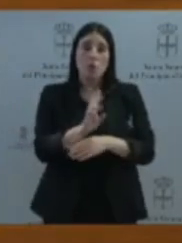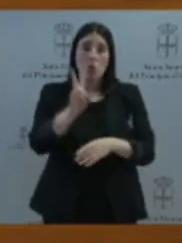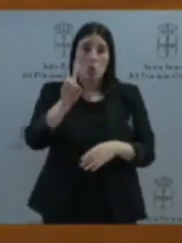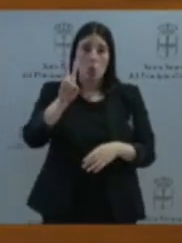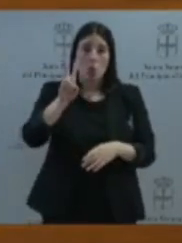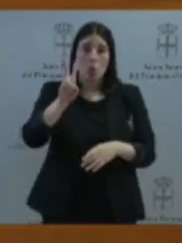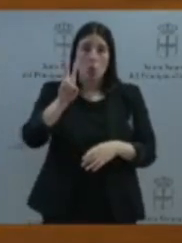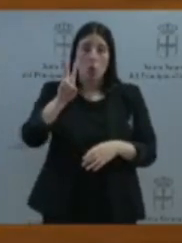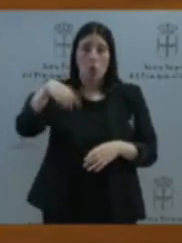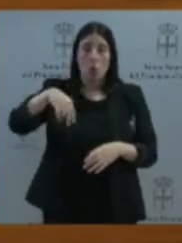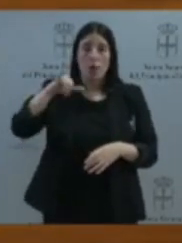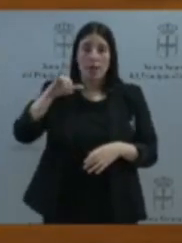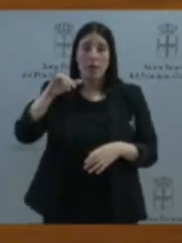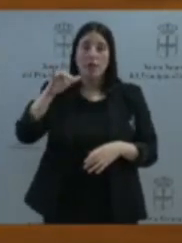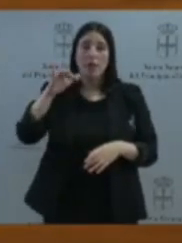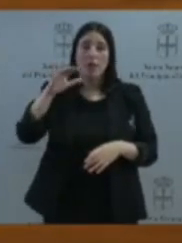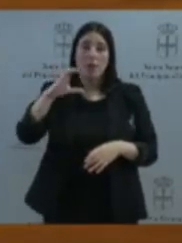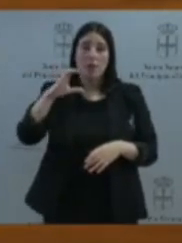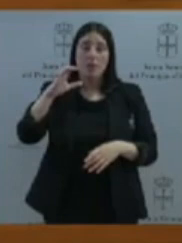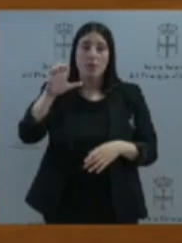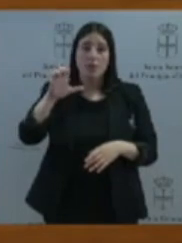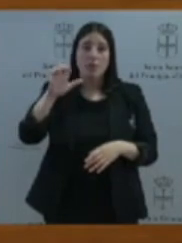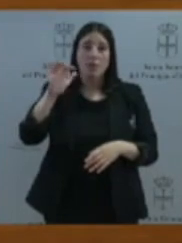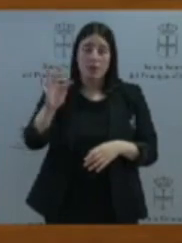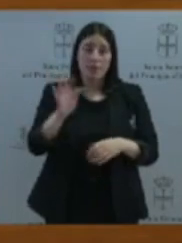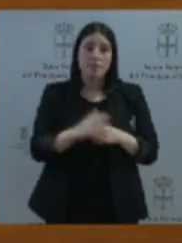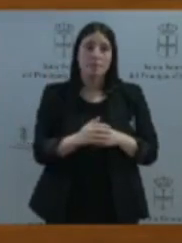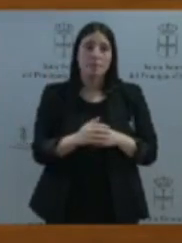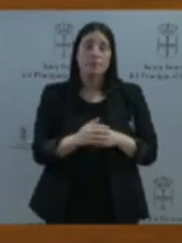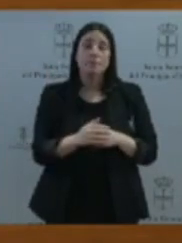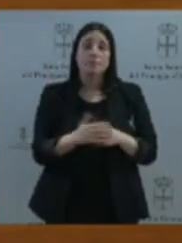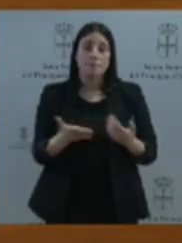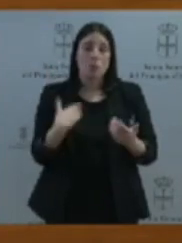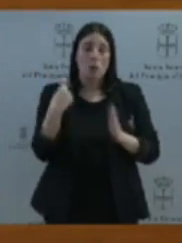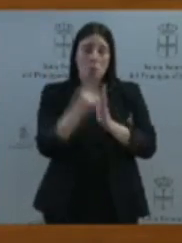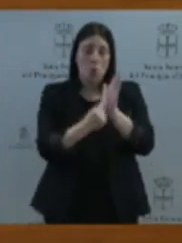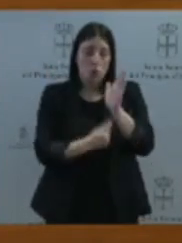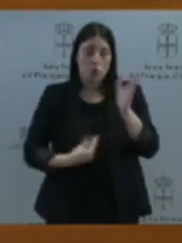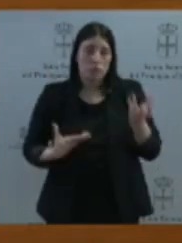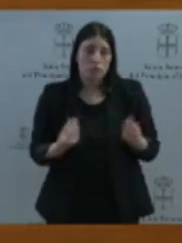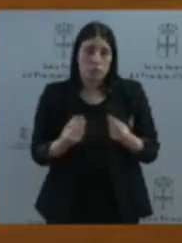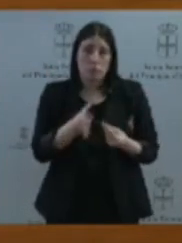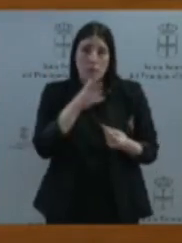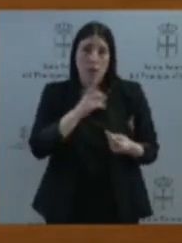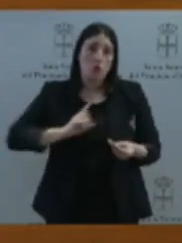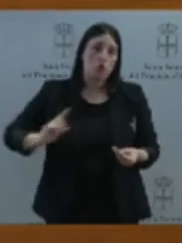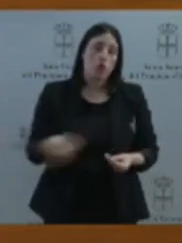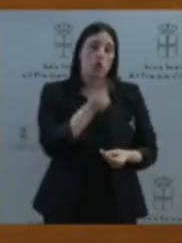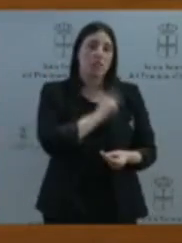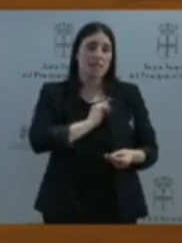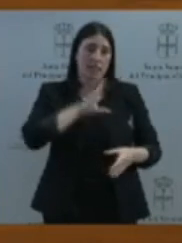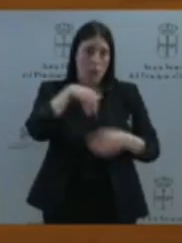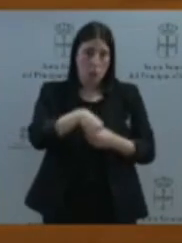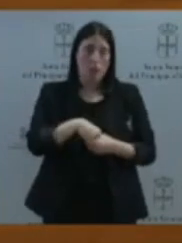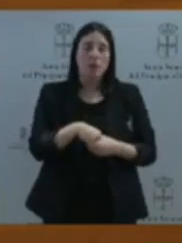tiene muchos puntos para que todo el mundo se sienta incluido, por lo menos en alguno de ellos, y, por último, si se fijan, pasamos